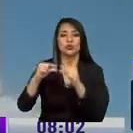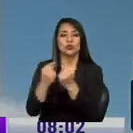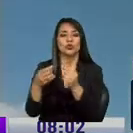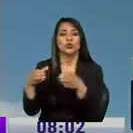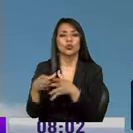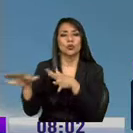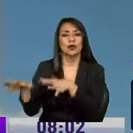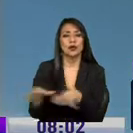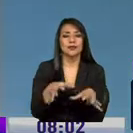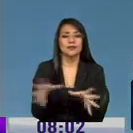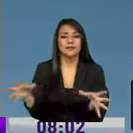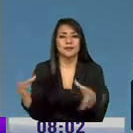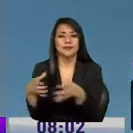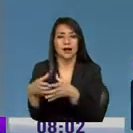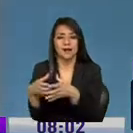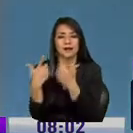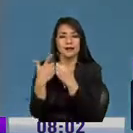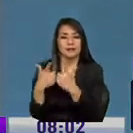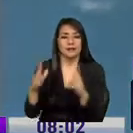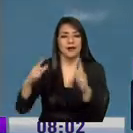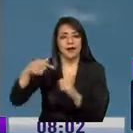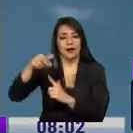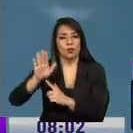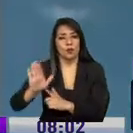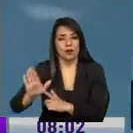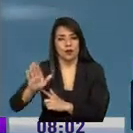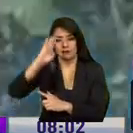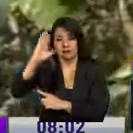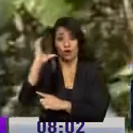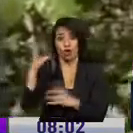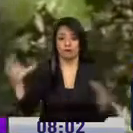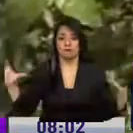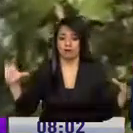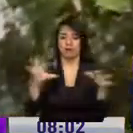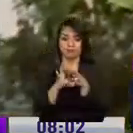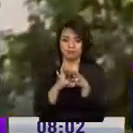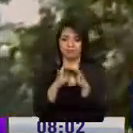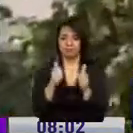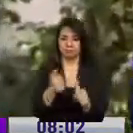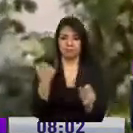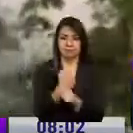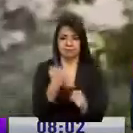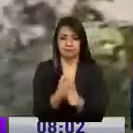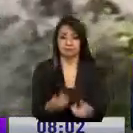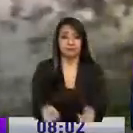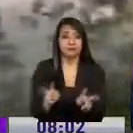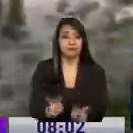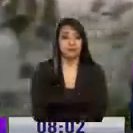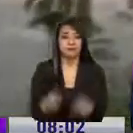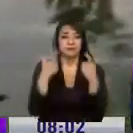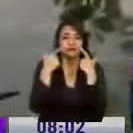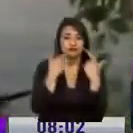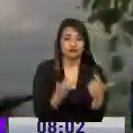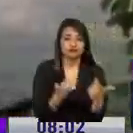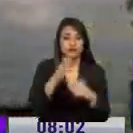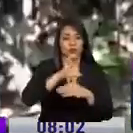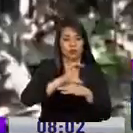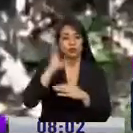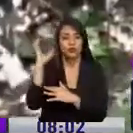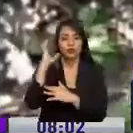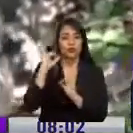Acción Unificada por la Libertad Personal, GAULA, de la Policía de Colombia, así como también el trabajo de las fiscalías de ambos